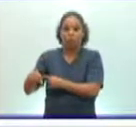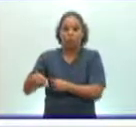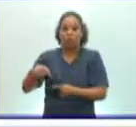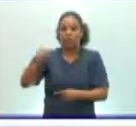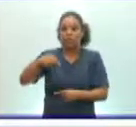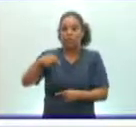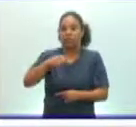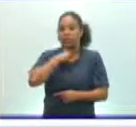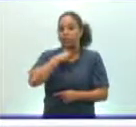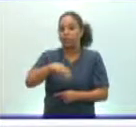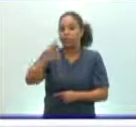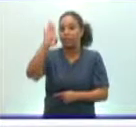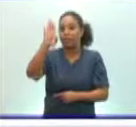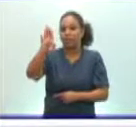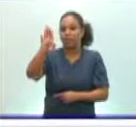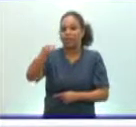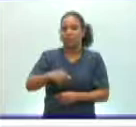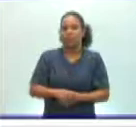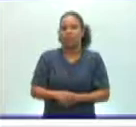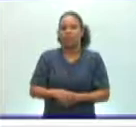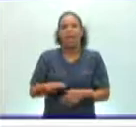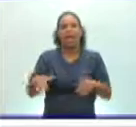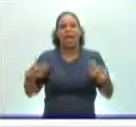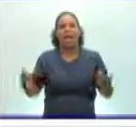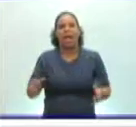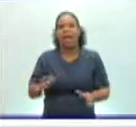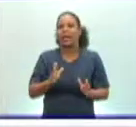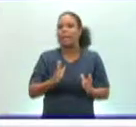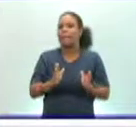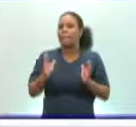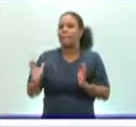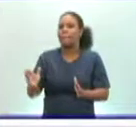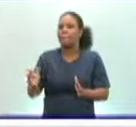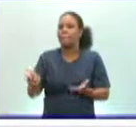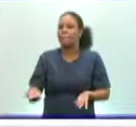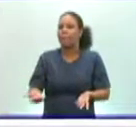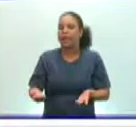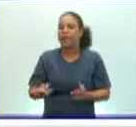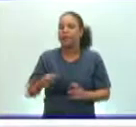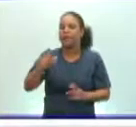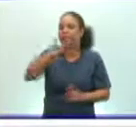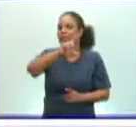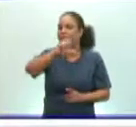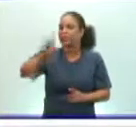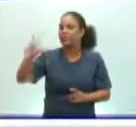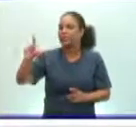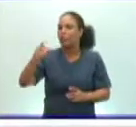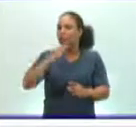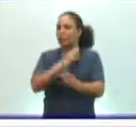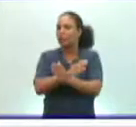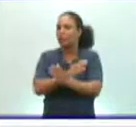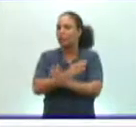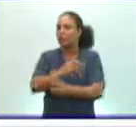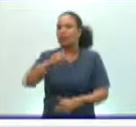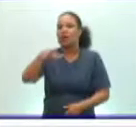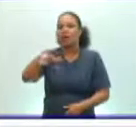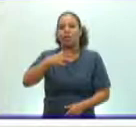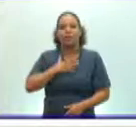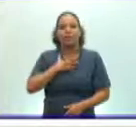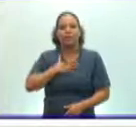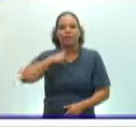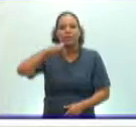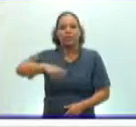B. Entonces, ¿a qué parte del teorema de las transversales corresponde esta